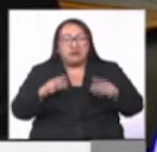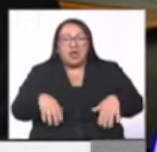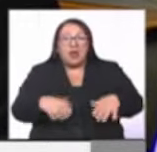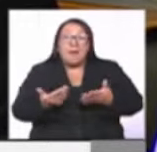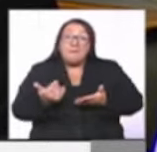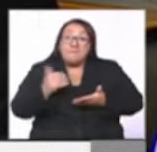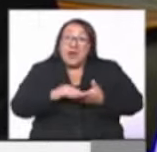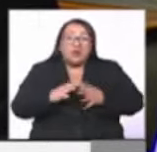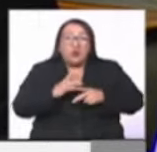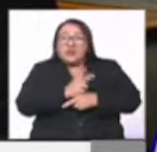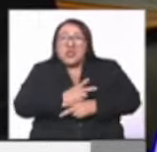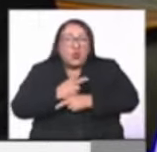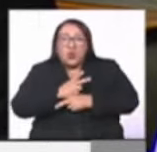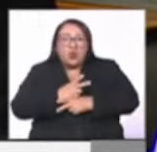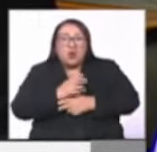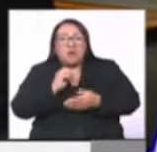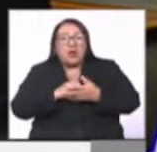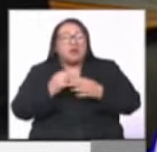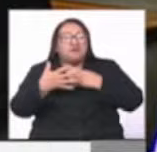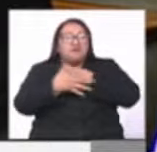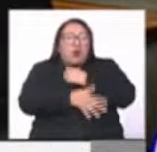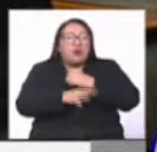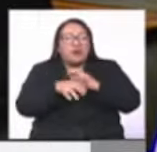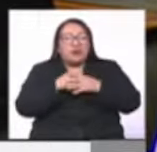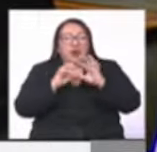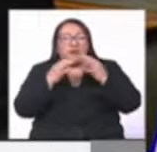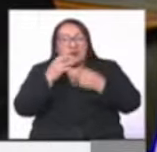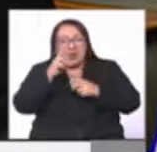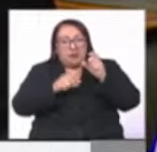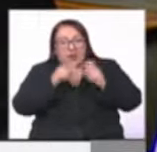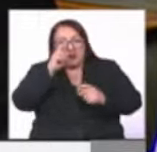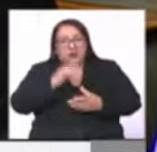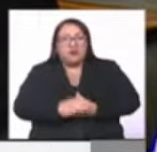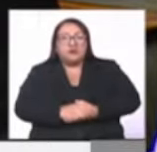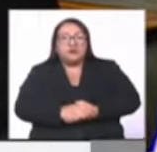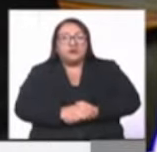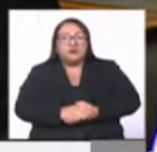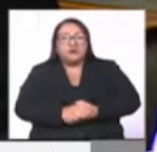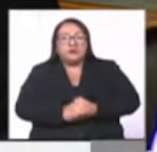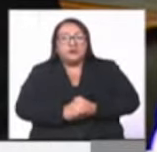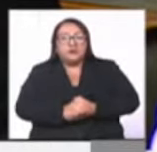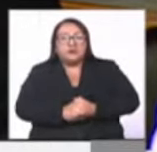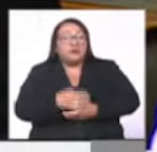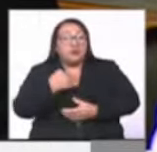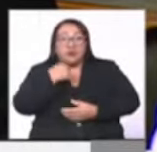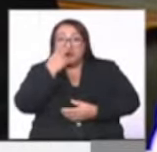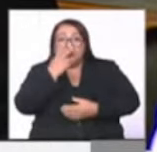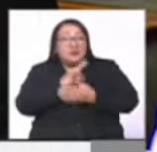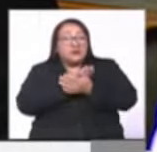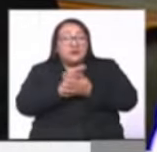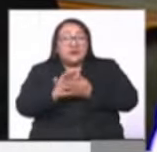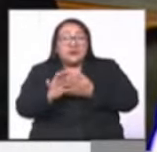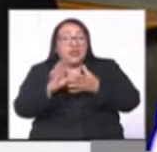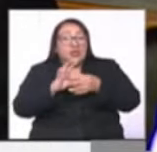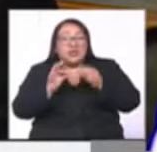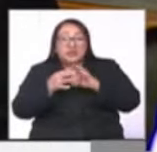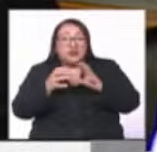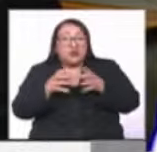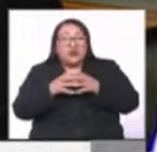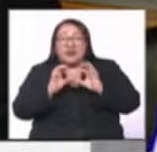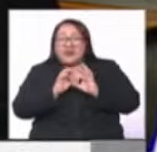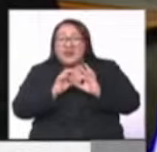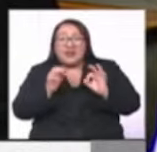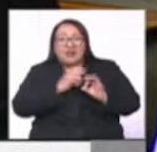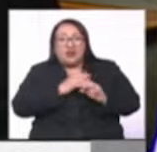más inseguridad más miseria y más dolor para las familias peruanas no lo hemos visto en nuestra historia en nuestra propia